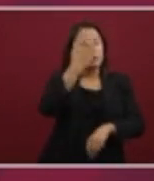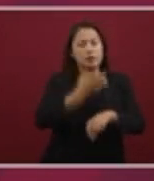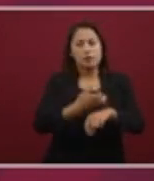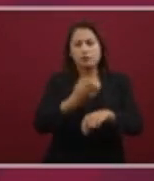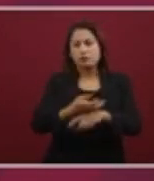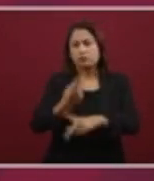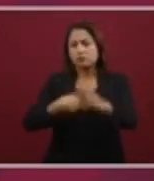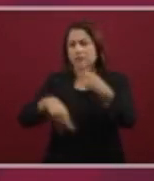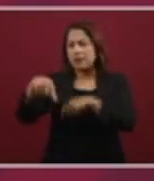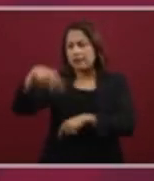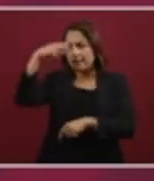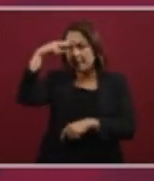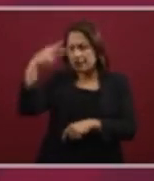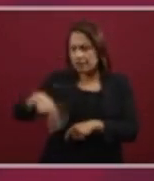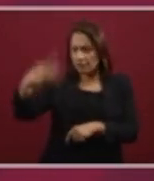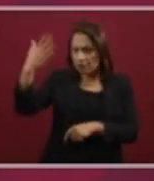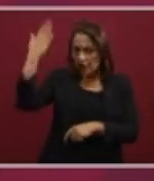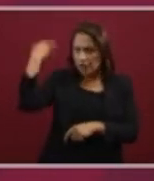México,